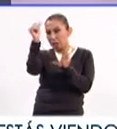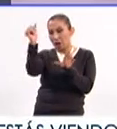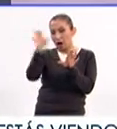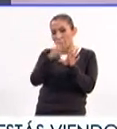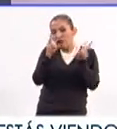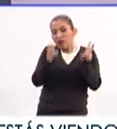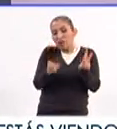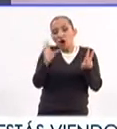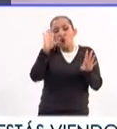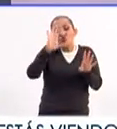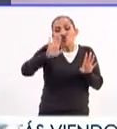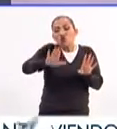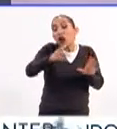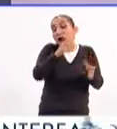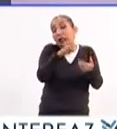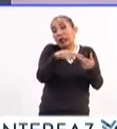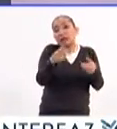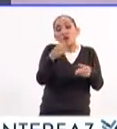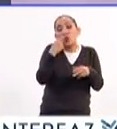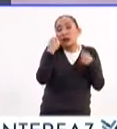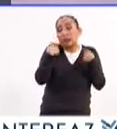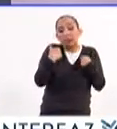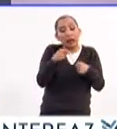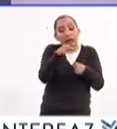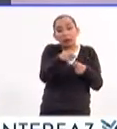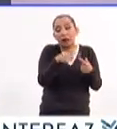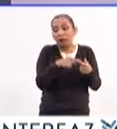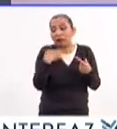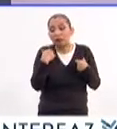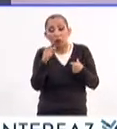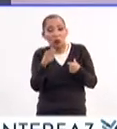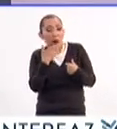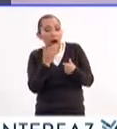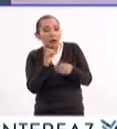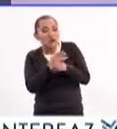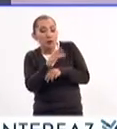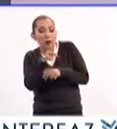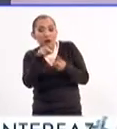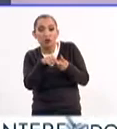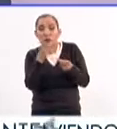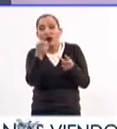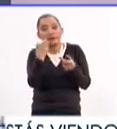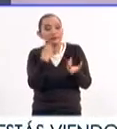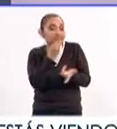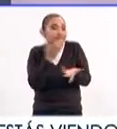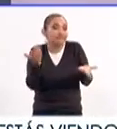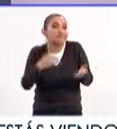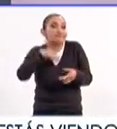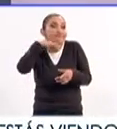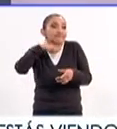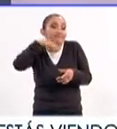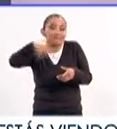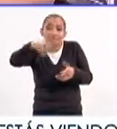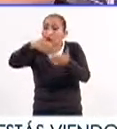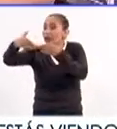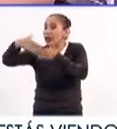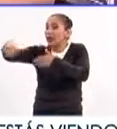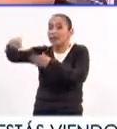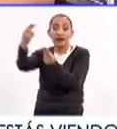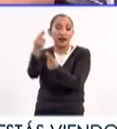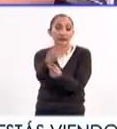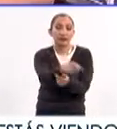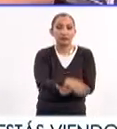asunto cultural, de que no entienden, de que no tienen información y por eso no se dan cuenta que la modernidad es